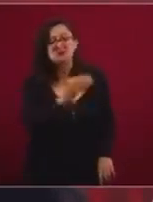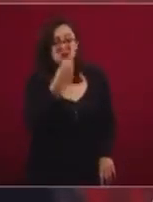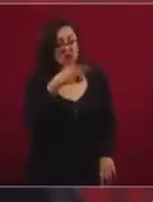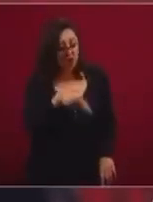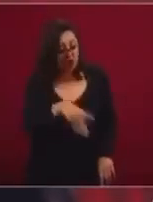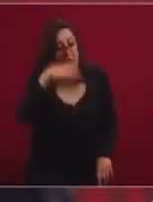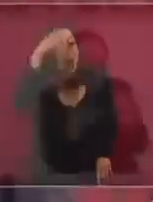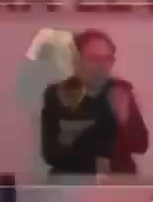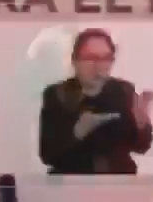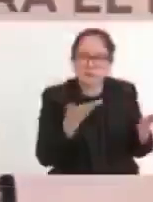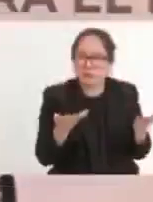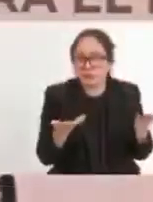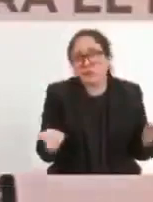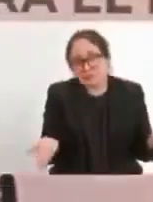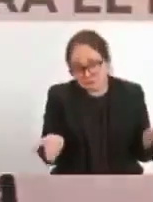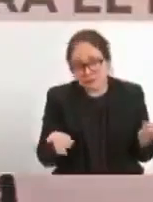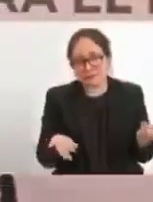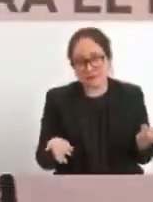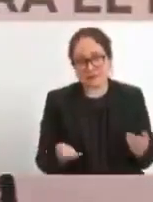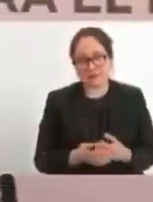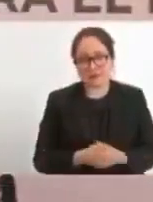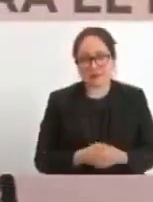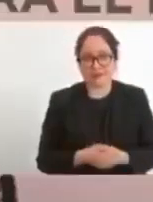aprende? Es hasta